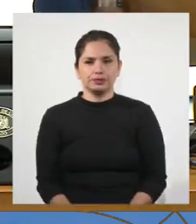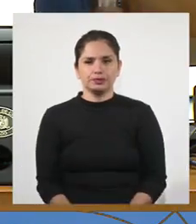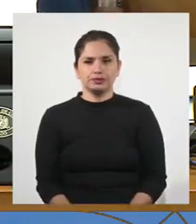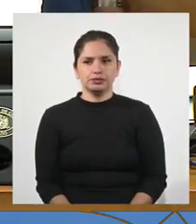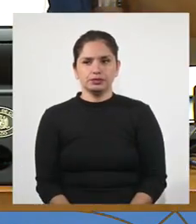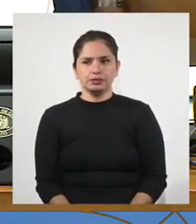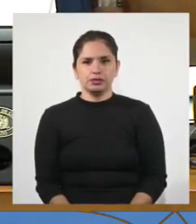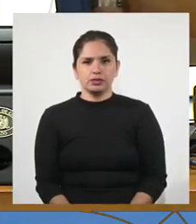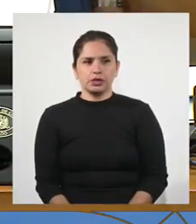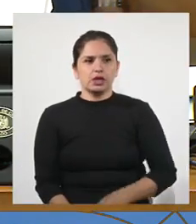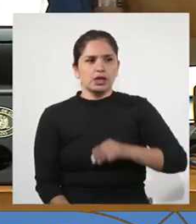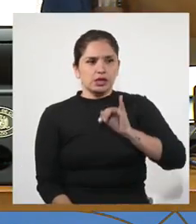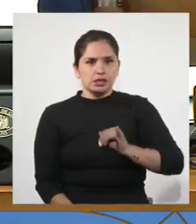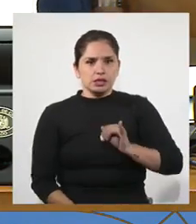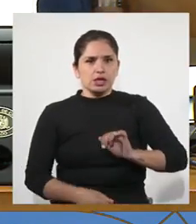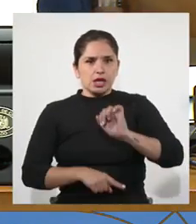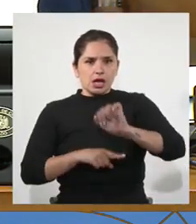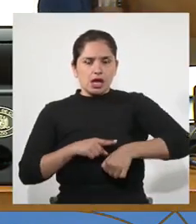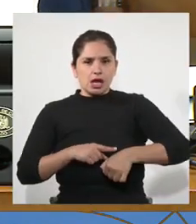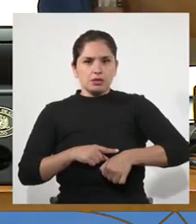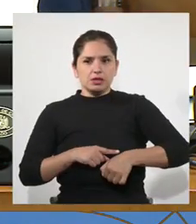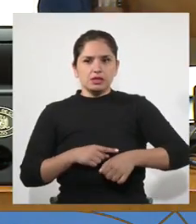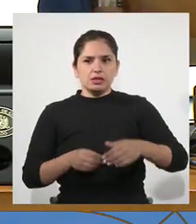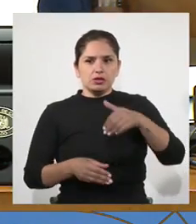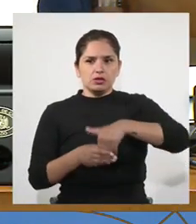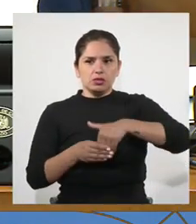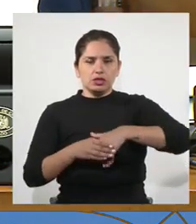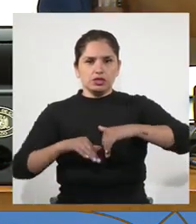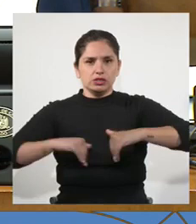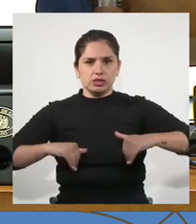Sí, admisible, claro. Sí, votación separada.